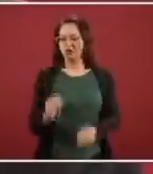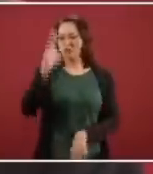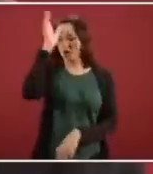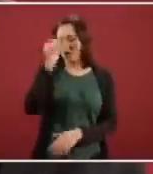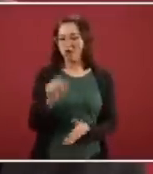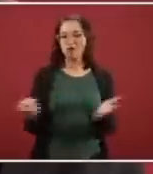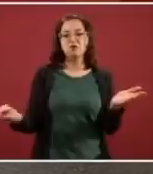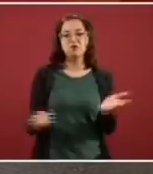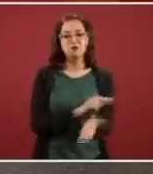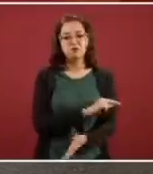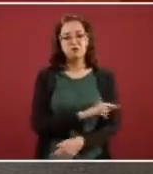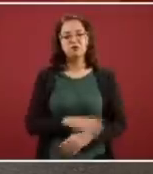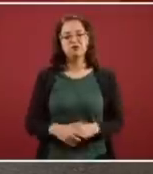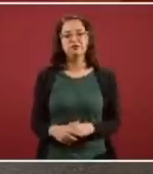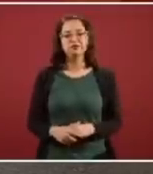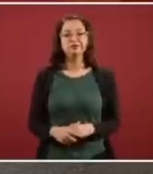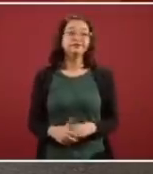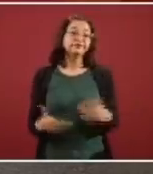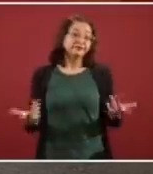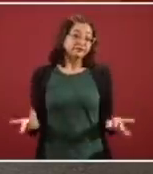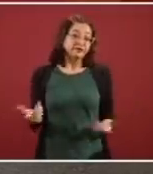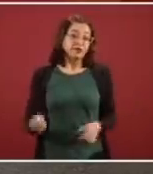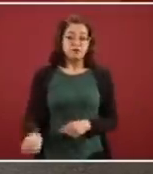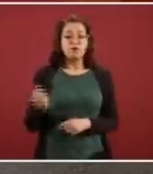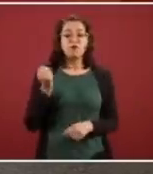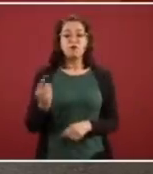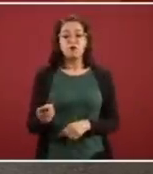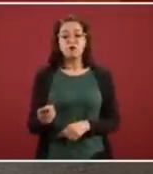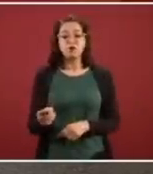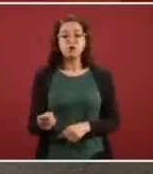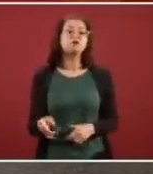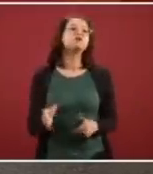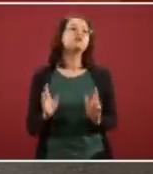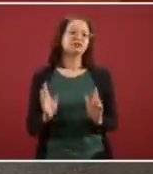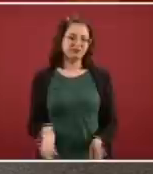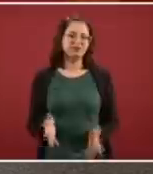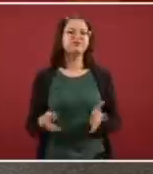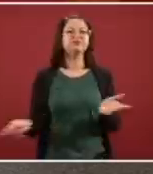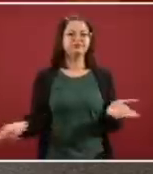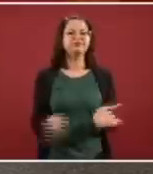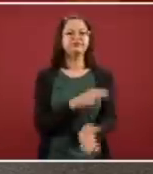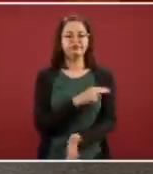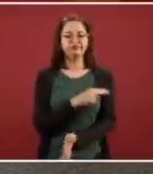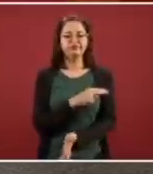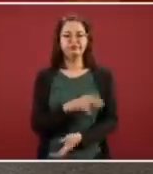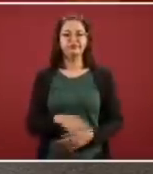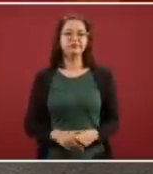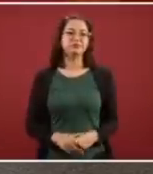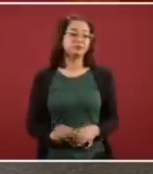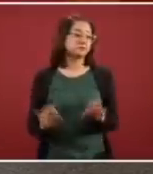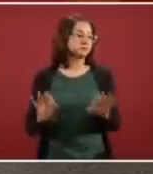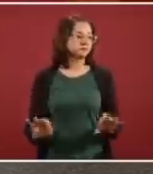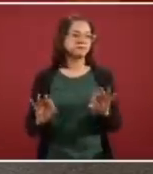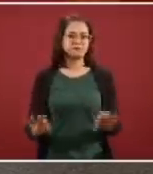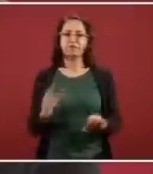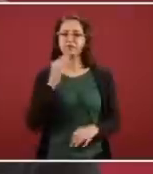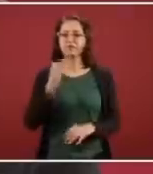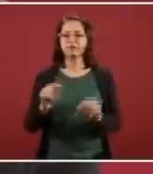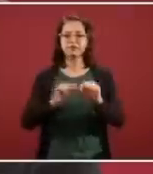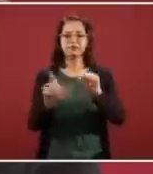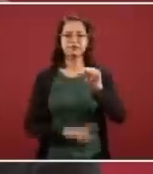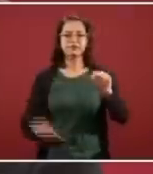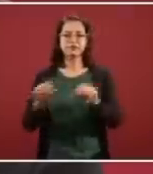acuerdo. Afortunadamente ya se logró esto, que es muy bueno para el